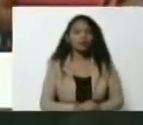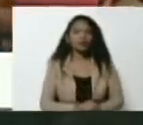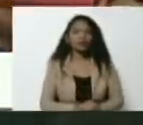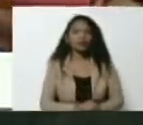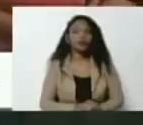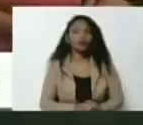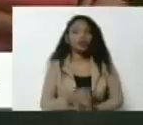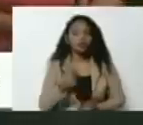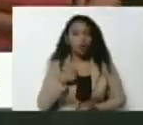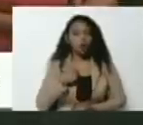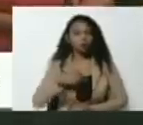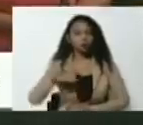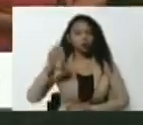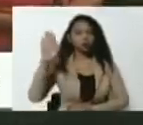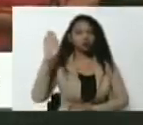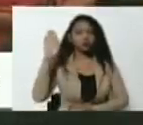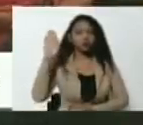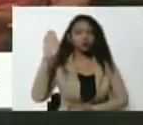se los juro,